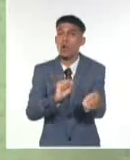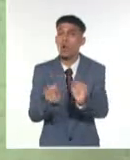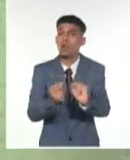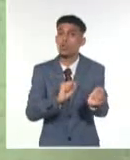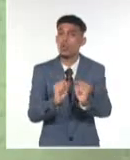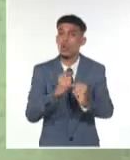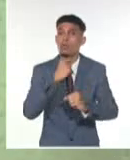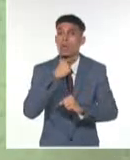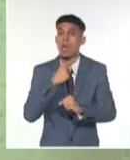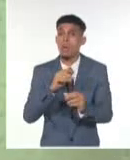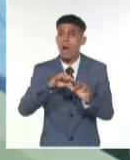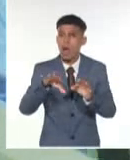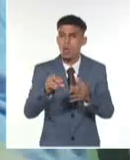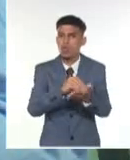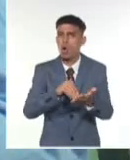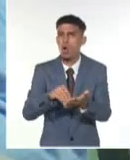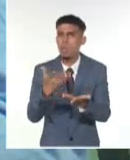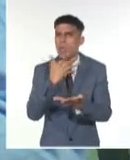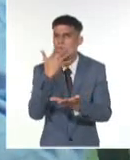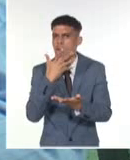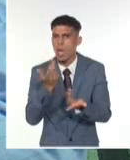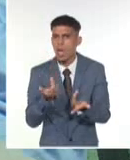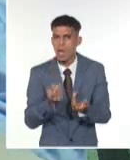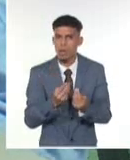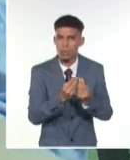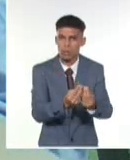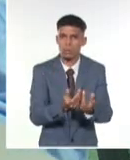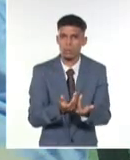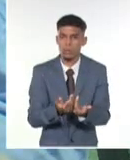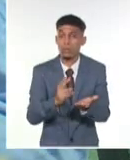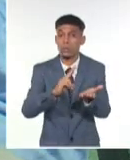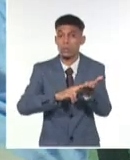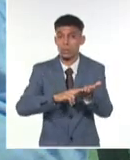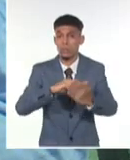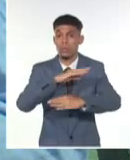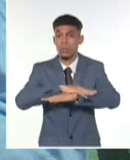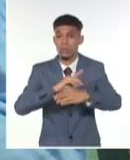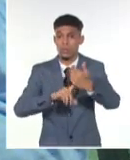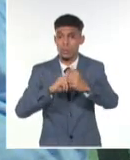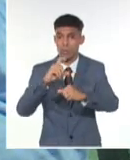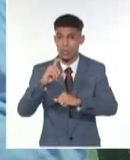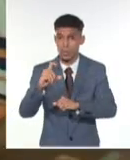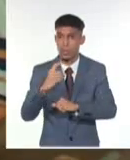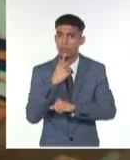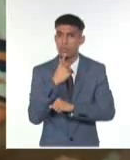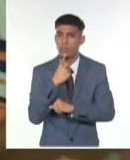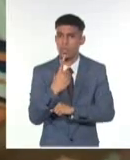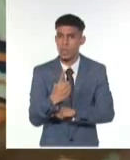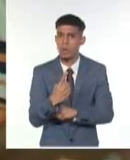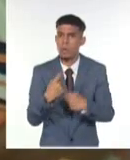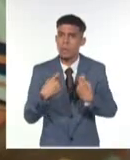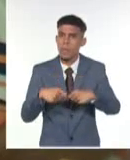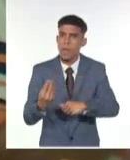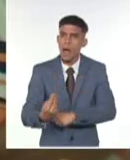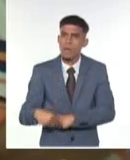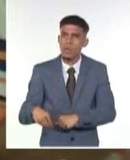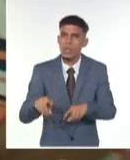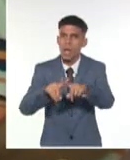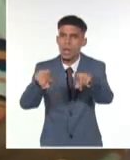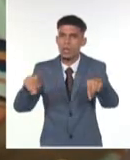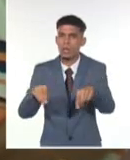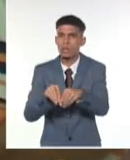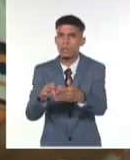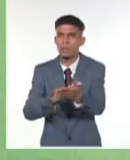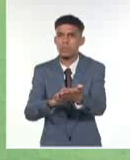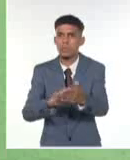las producciones llamó la atención. El también integrante del Buró Político del partido llamó a aprovechar las áreas arroceras en